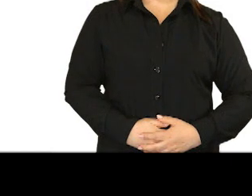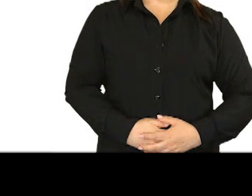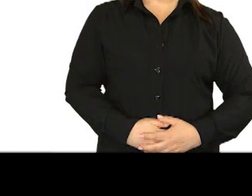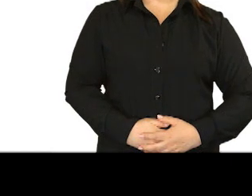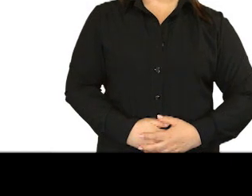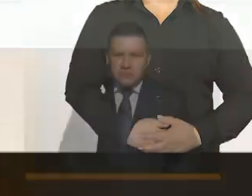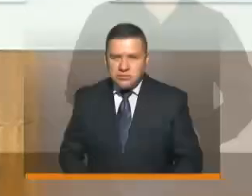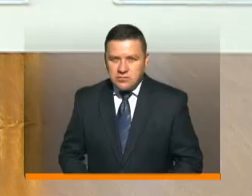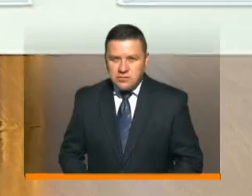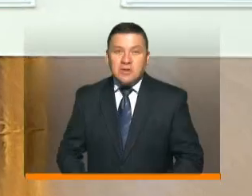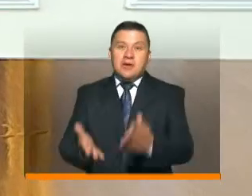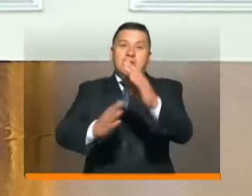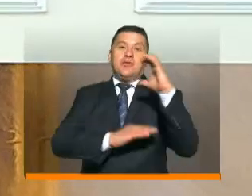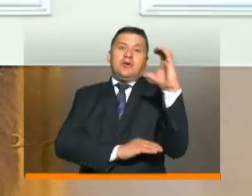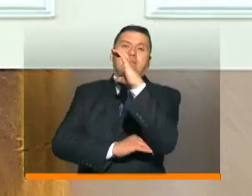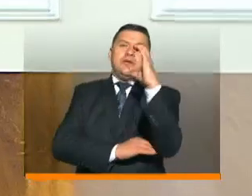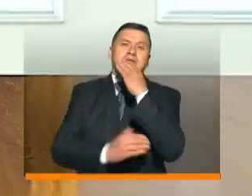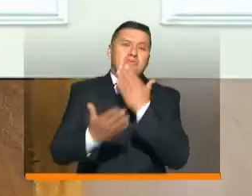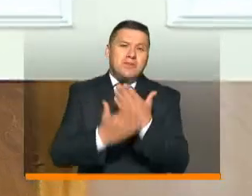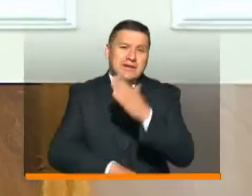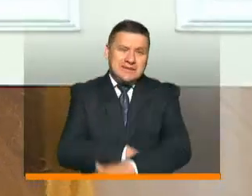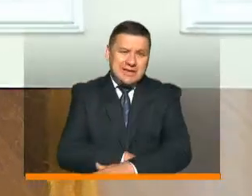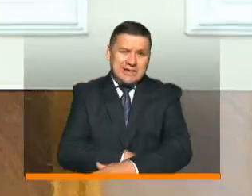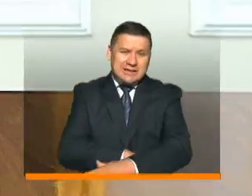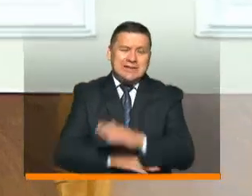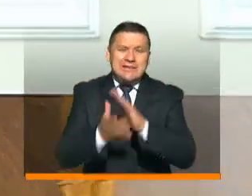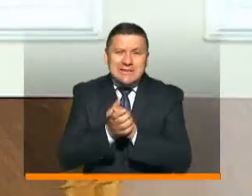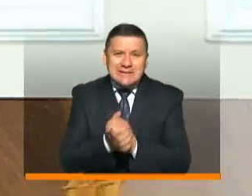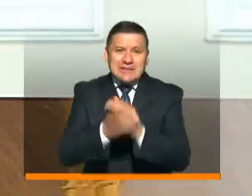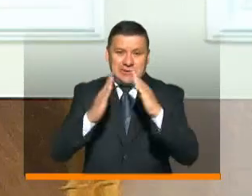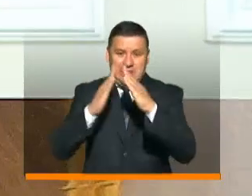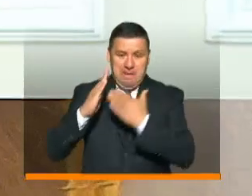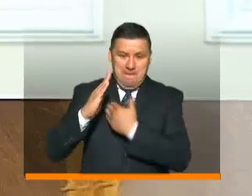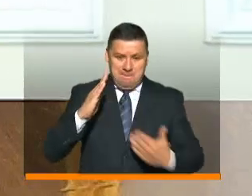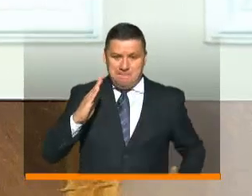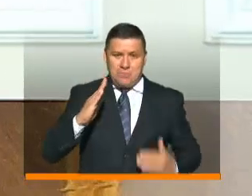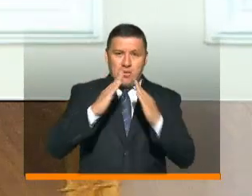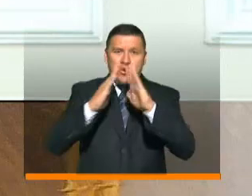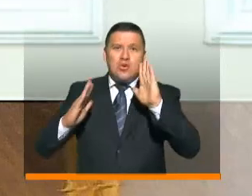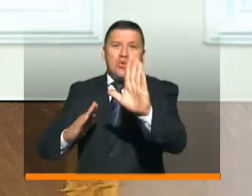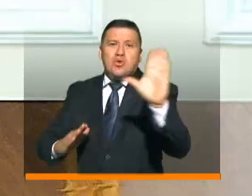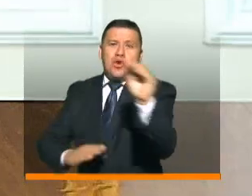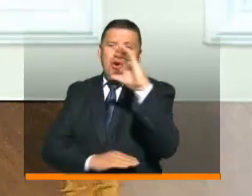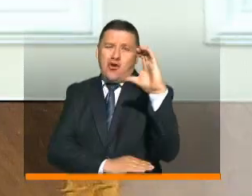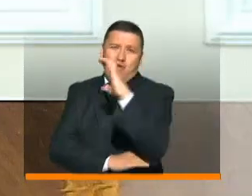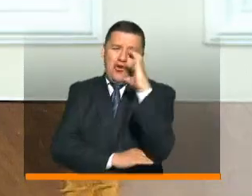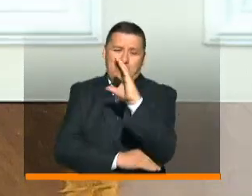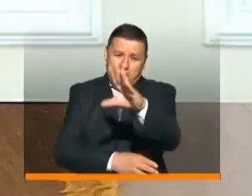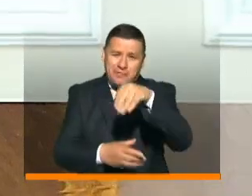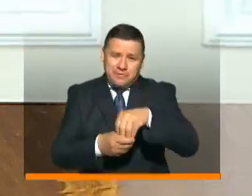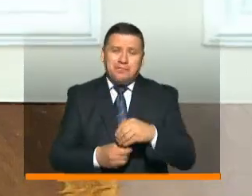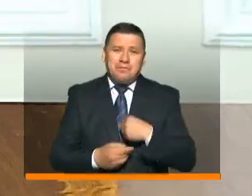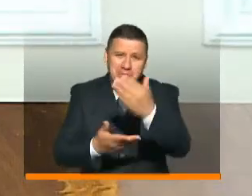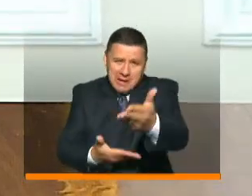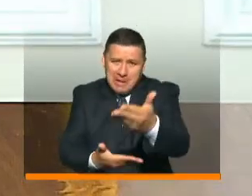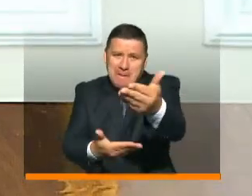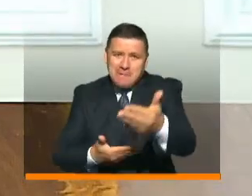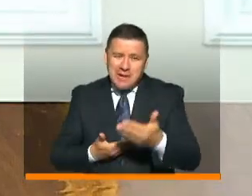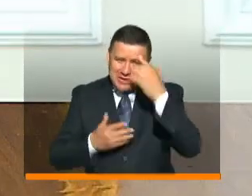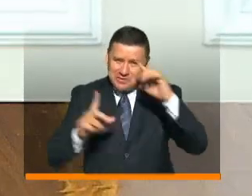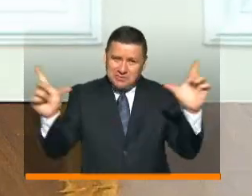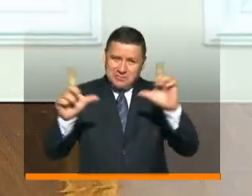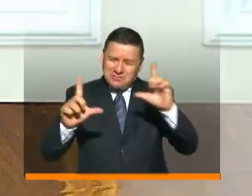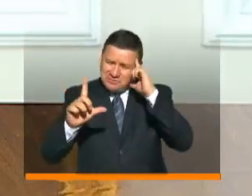Comunicaciones. Colombianos, muy buenas tardes. Los saludo desde la Casa de Nariño, la casa de todos los colombianos. Y le damos la bienvenida a